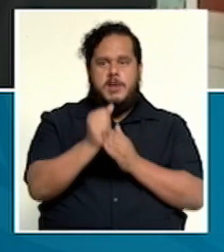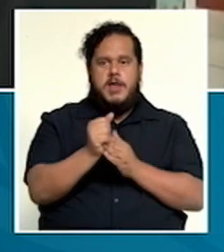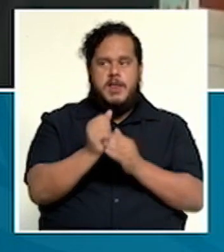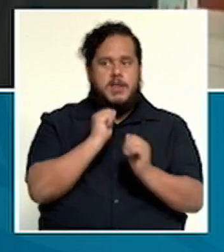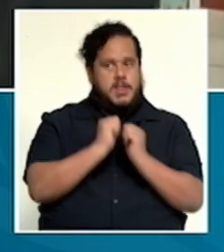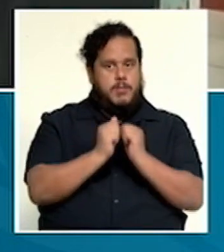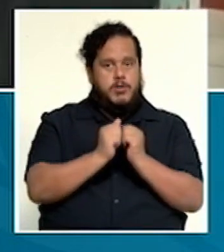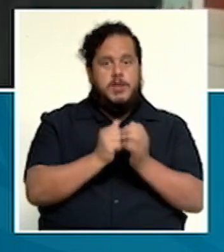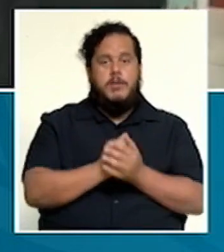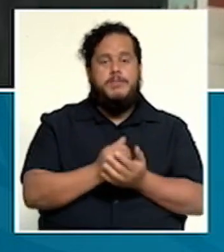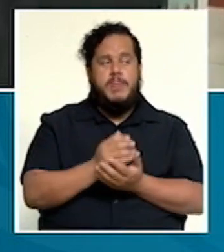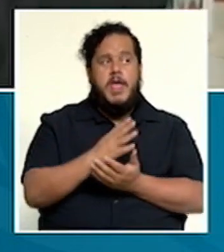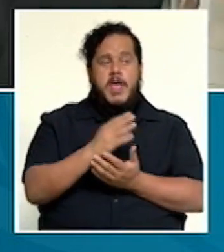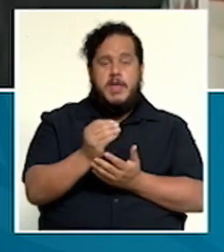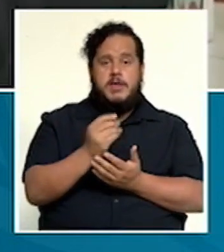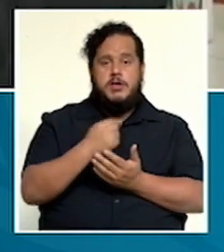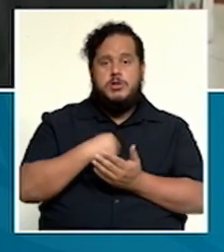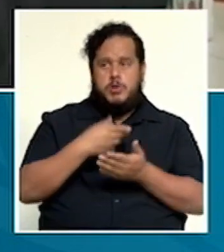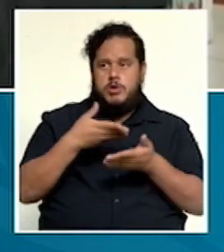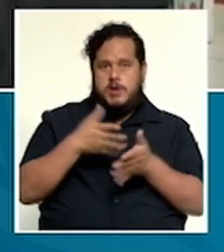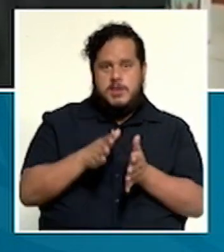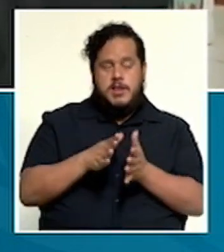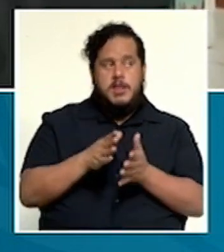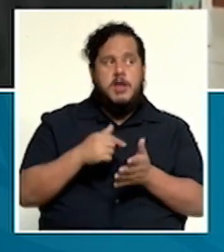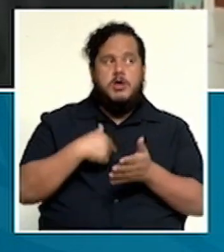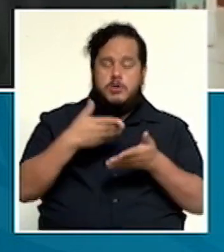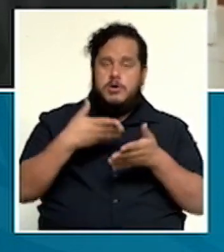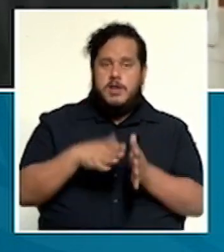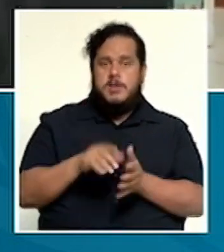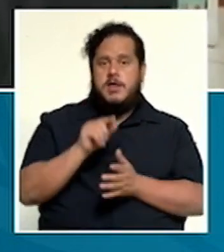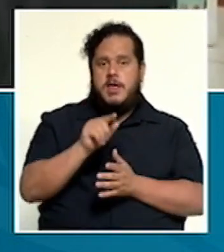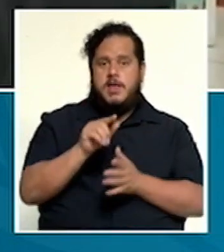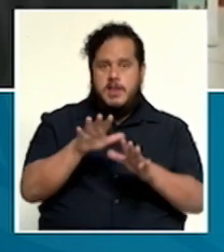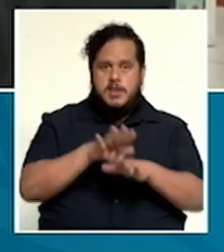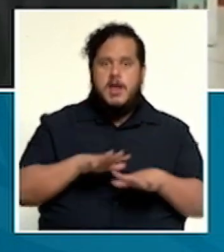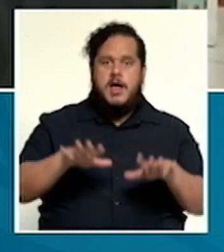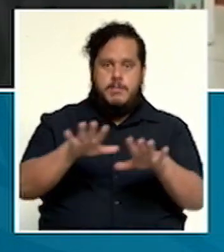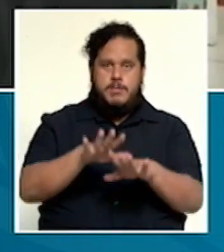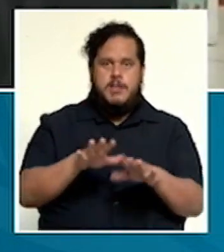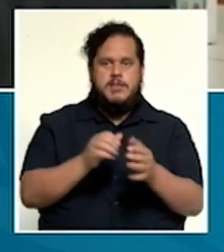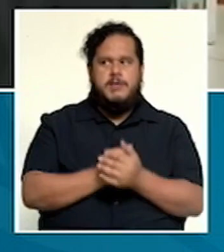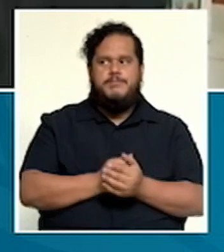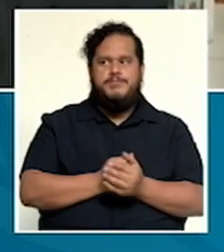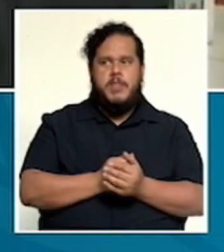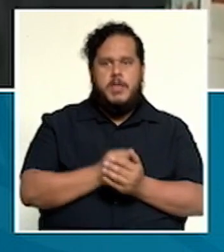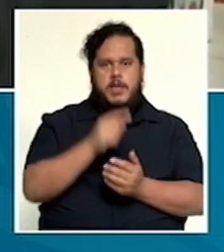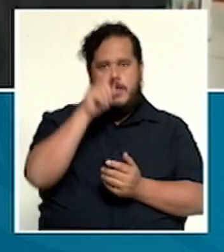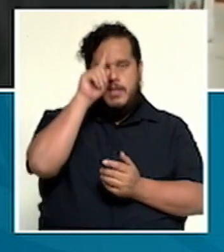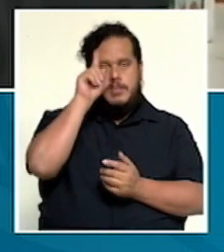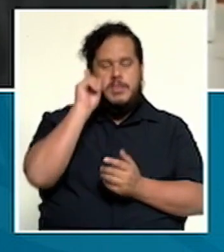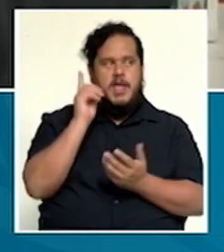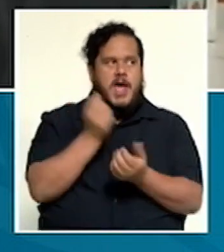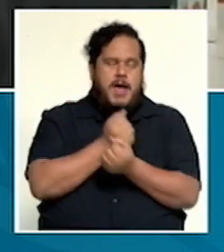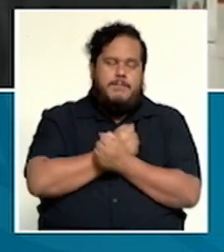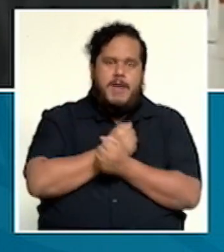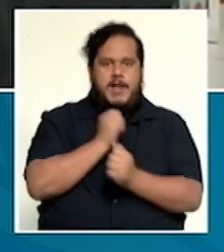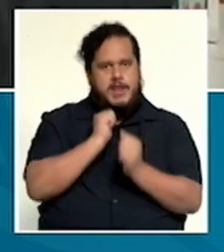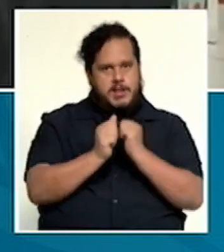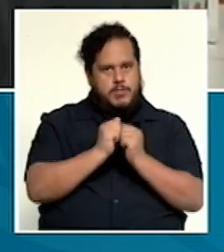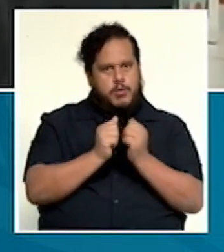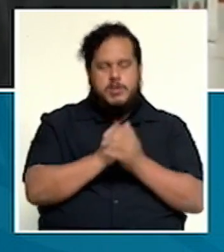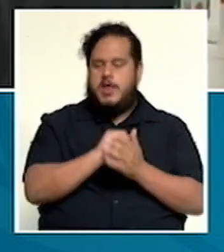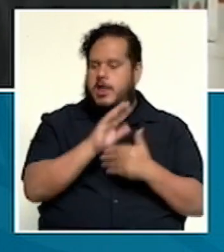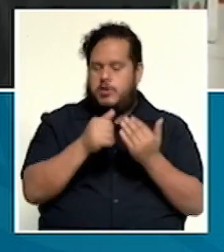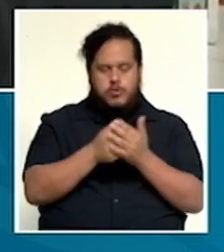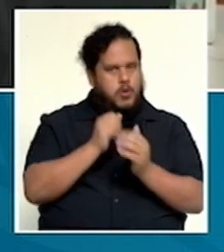deportiva. Y yo nací en ese ambiente de amar el deporte, todos